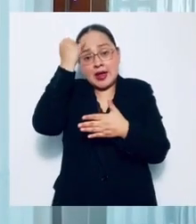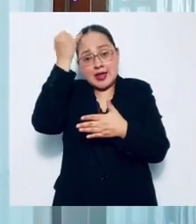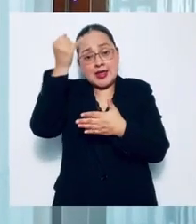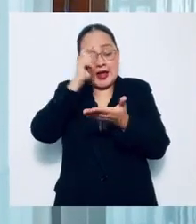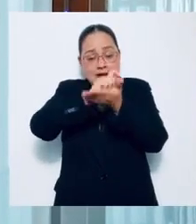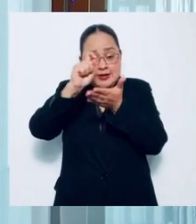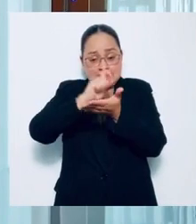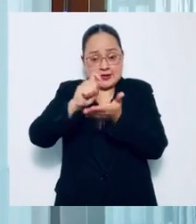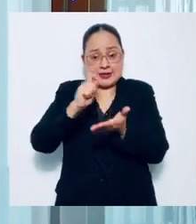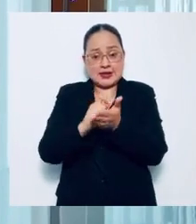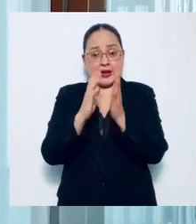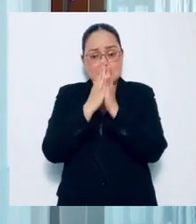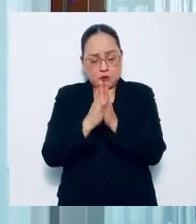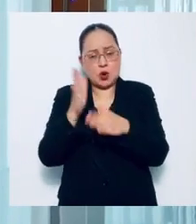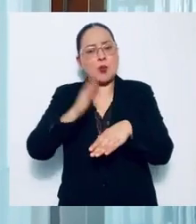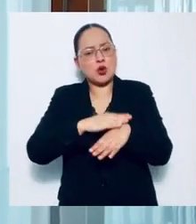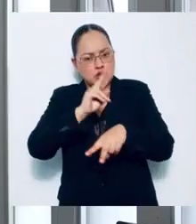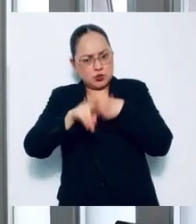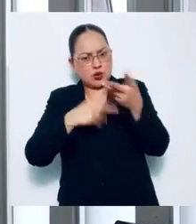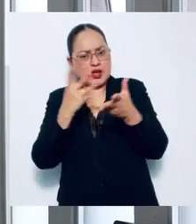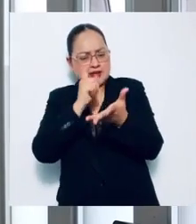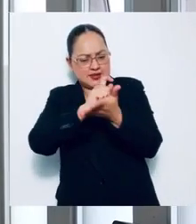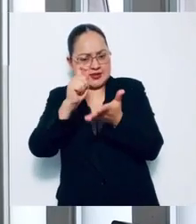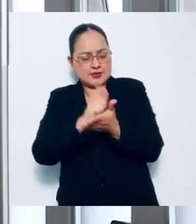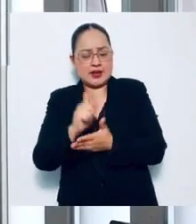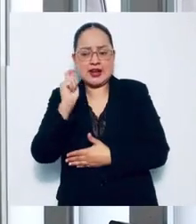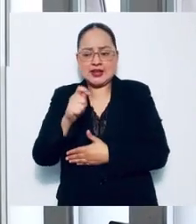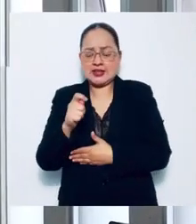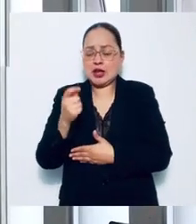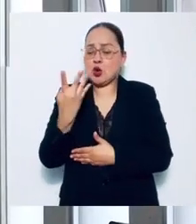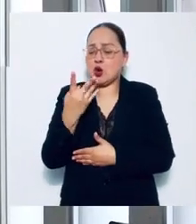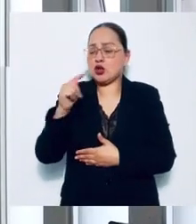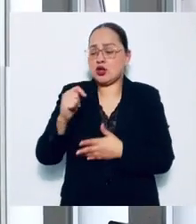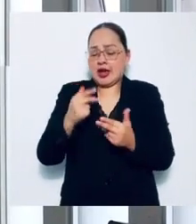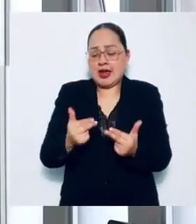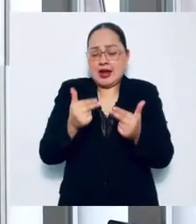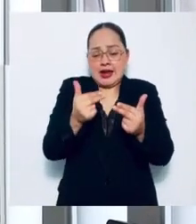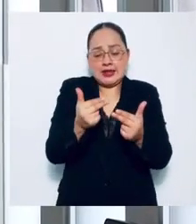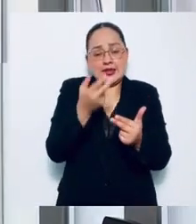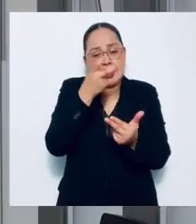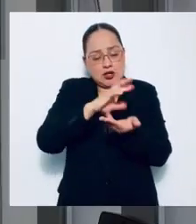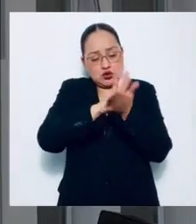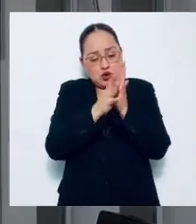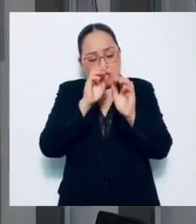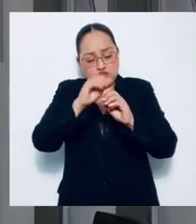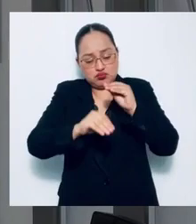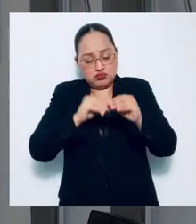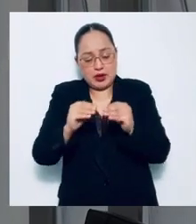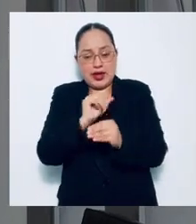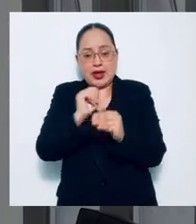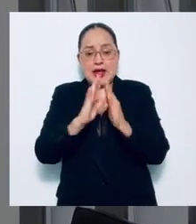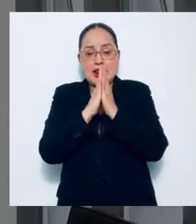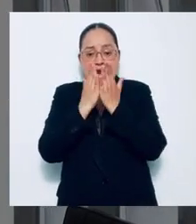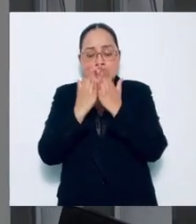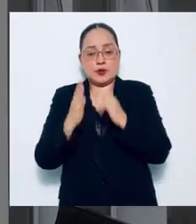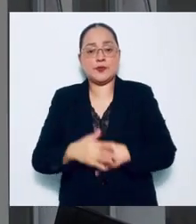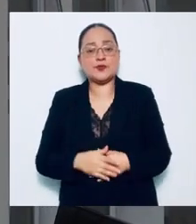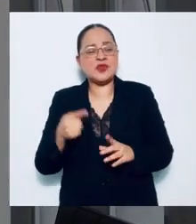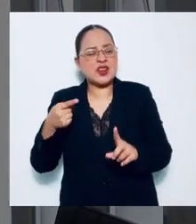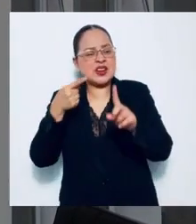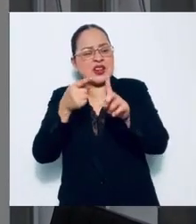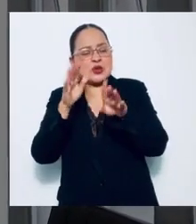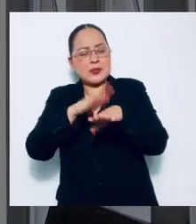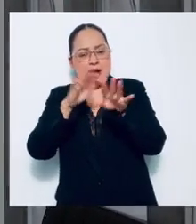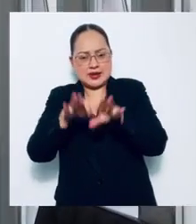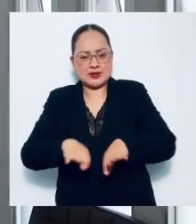diría, escribiría. Voy a escribir sobre ese legado de la Cuarta Transformación. ¿Cuál es el reto más grande que la vida te ha puesto?